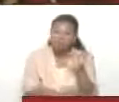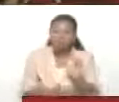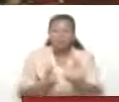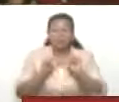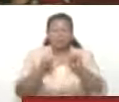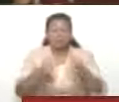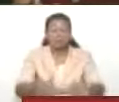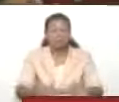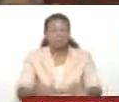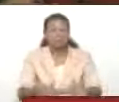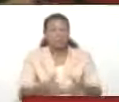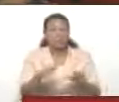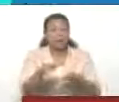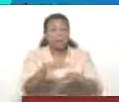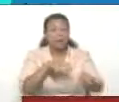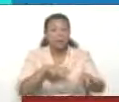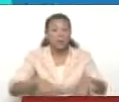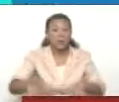Arrancandito.